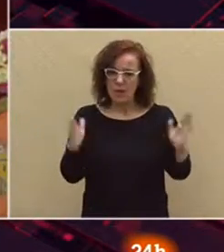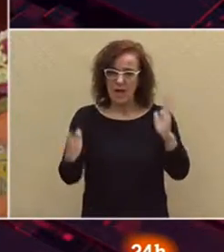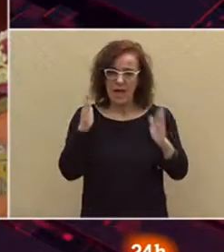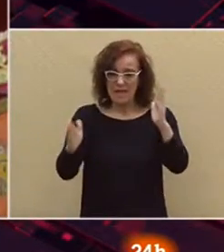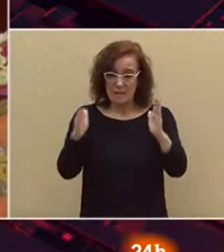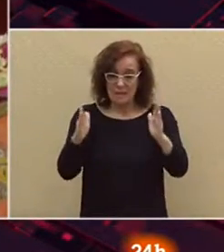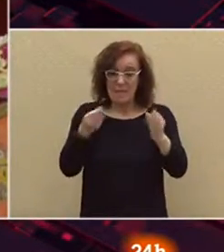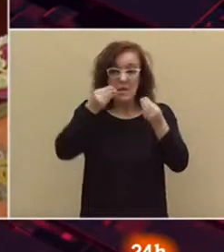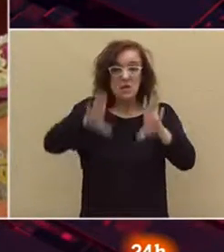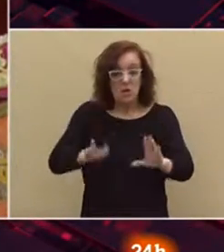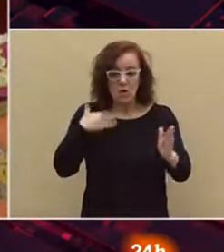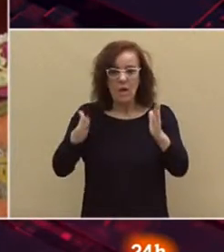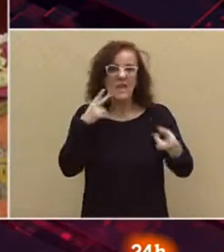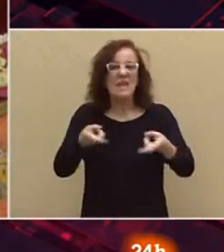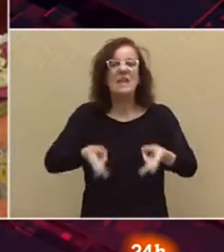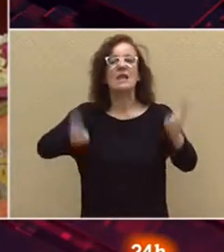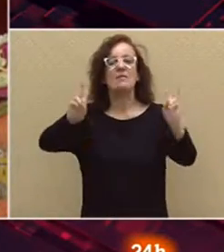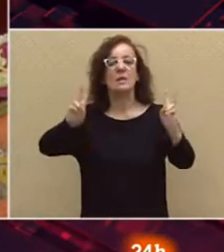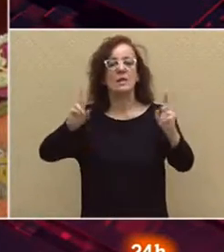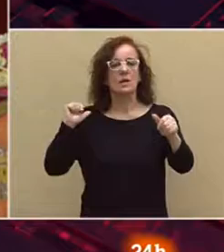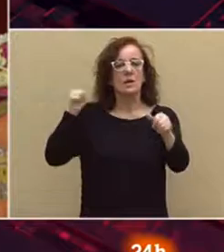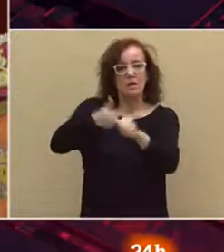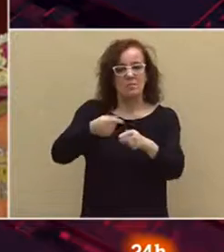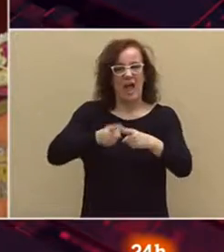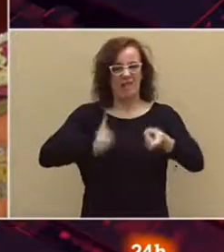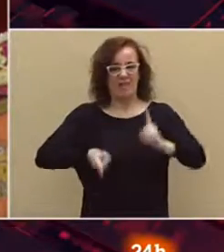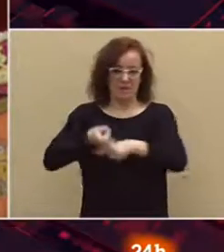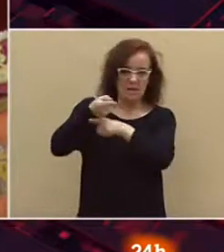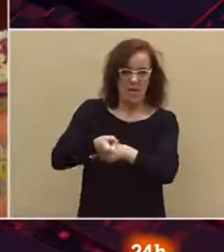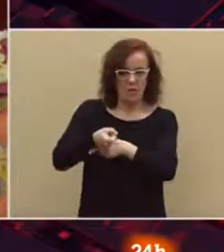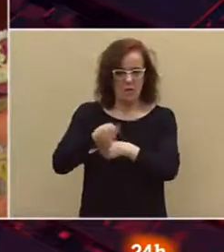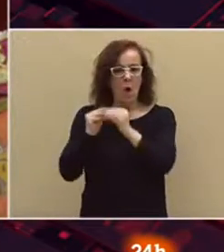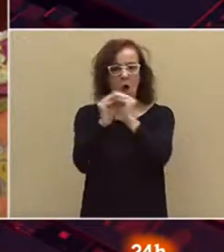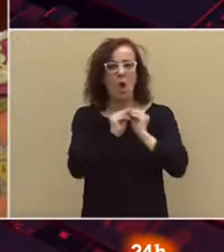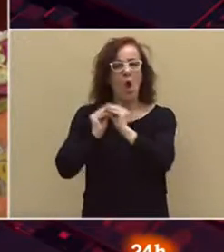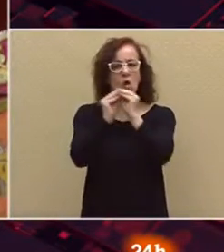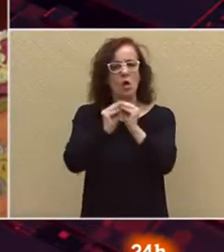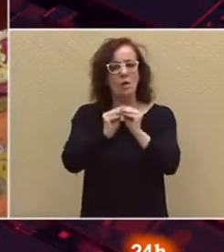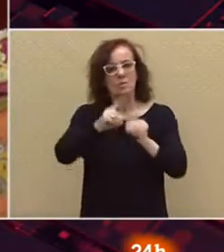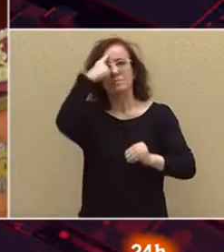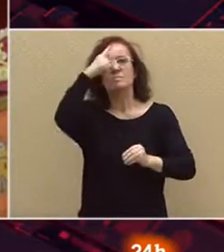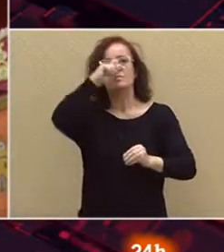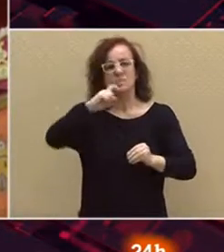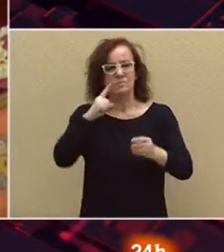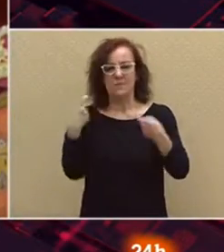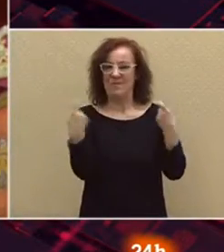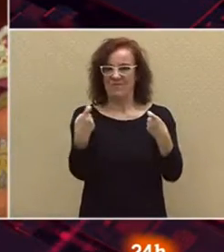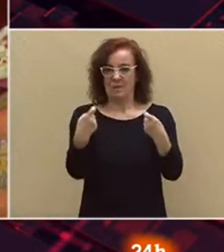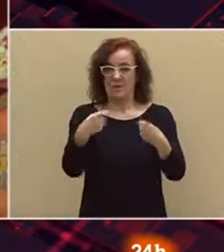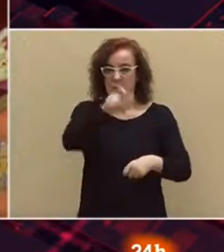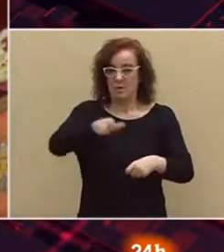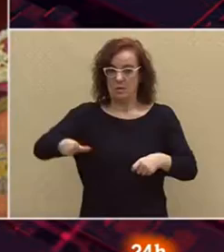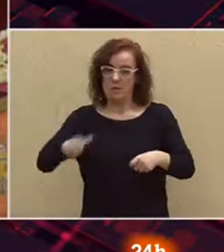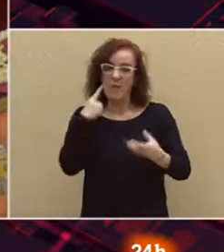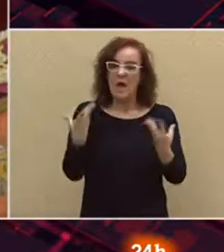fuera de libertad tras una larga dictadura, fuera de concordia con el recuerdo vivo de un enfrentamiento civil, de convivencia